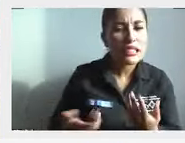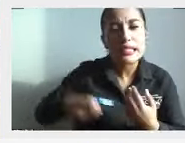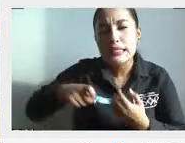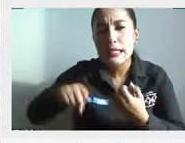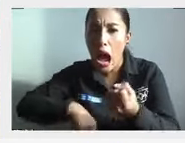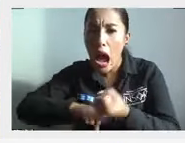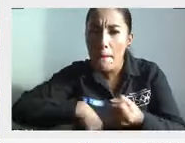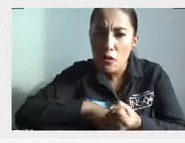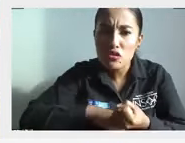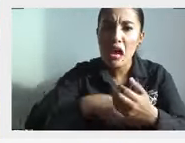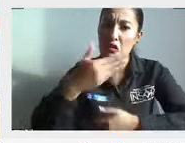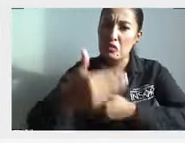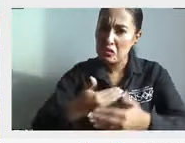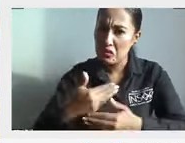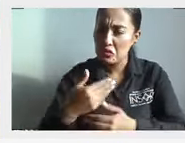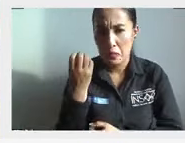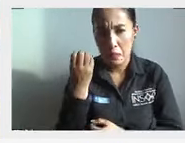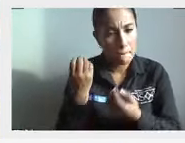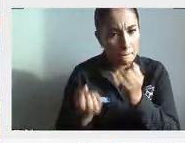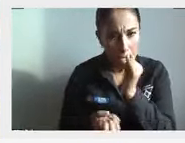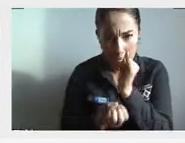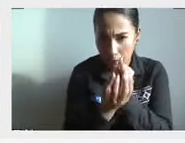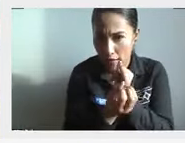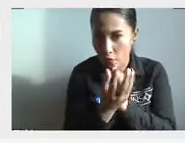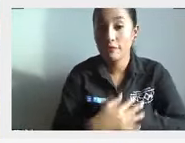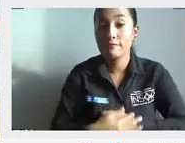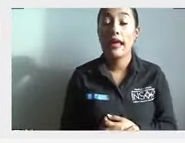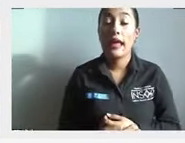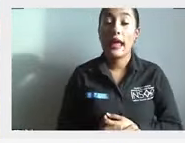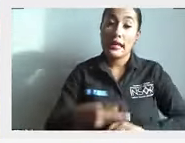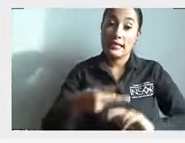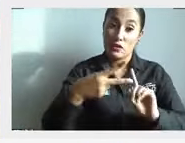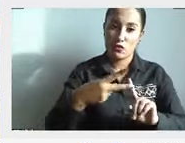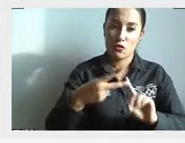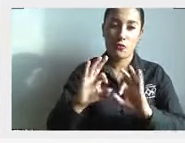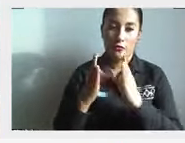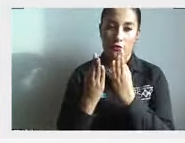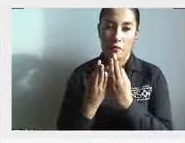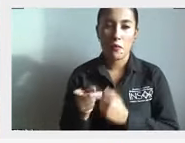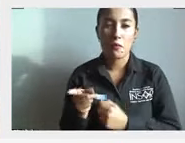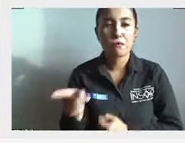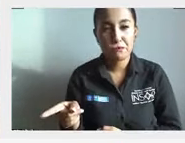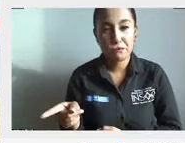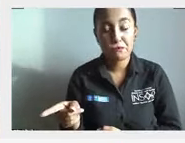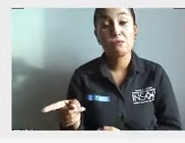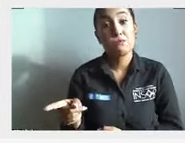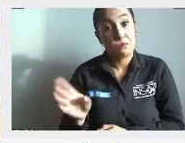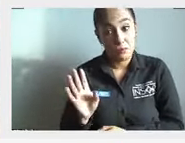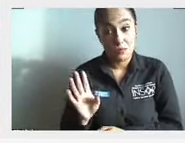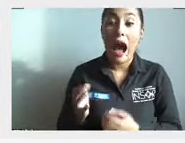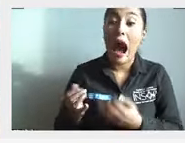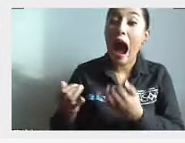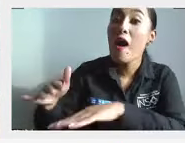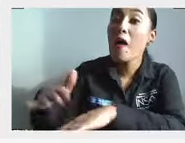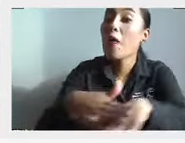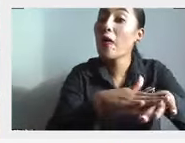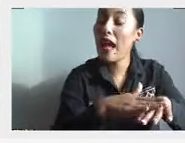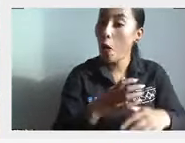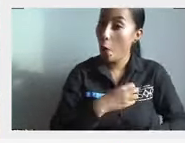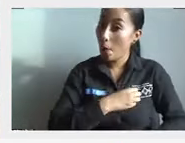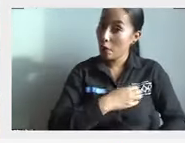educativos, conocerlos. Segundo, pues familias, creo que tienen en este momento una gran oportunidad para participación de su hijo. Vamos a